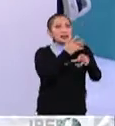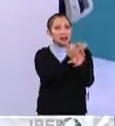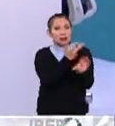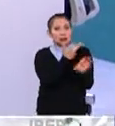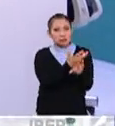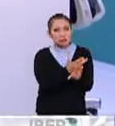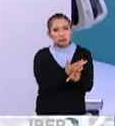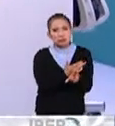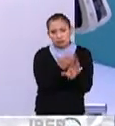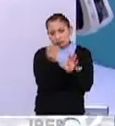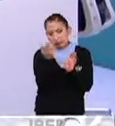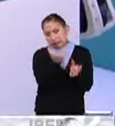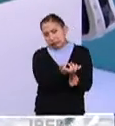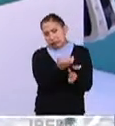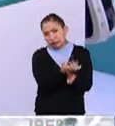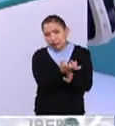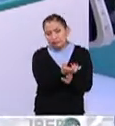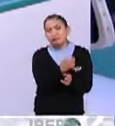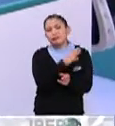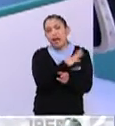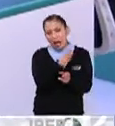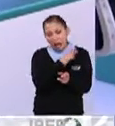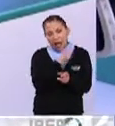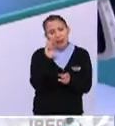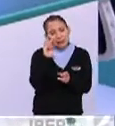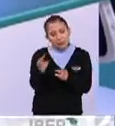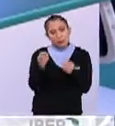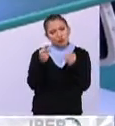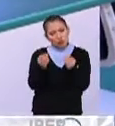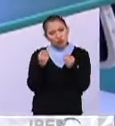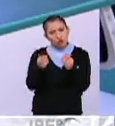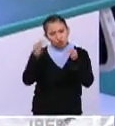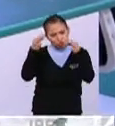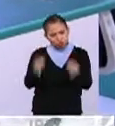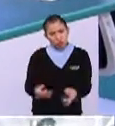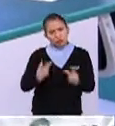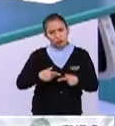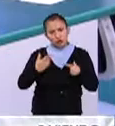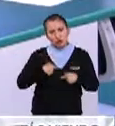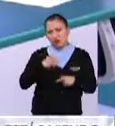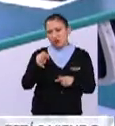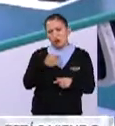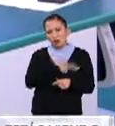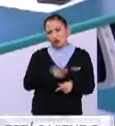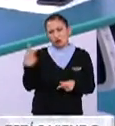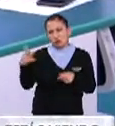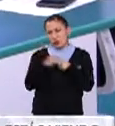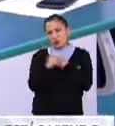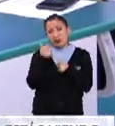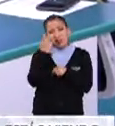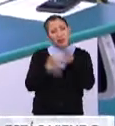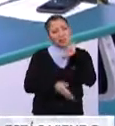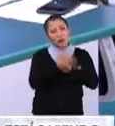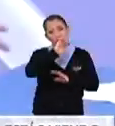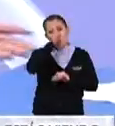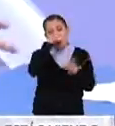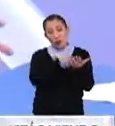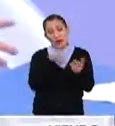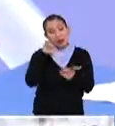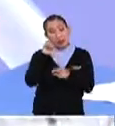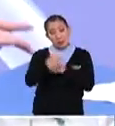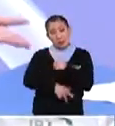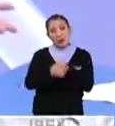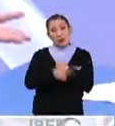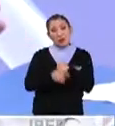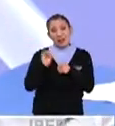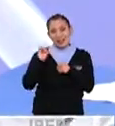Entonces, bueno, por ese lado creo que sí hay un grueso de migrantes auténticos, ¿no? Pero que puede, y creo que ahí está un peligro. Lo veíamos